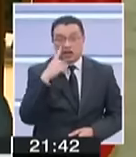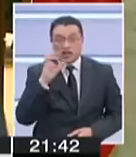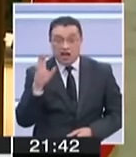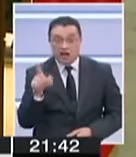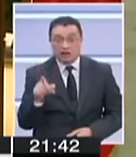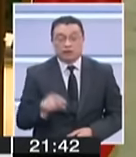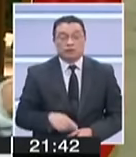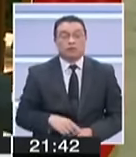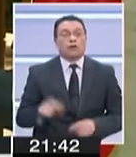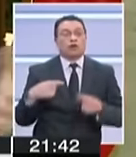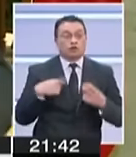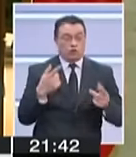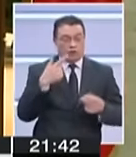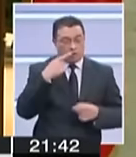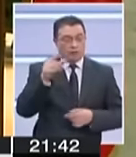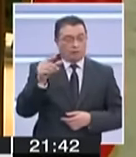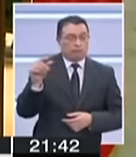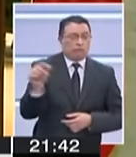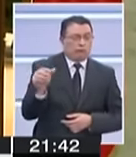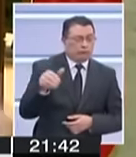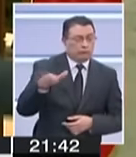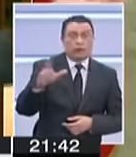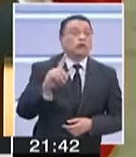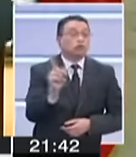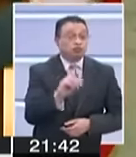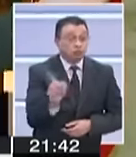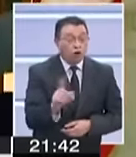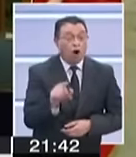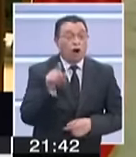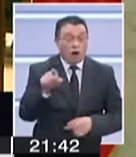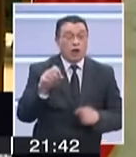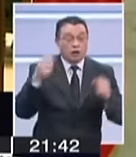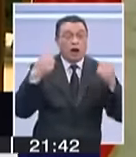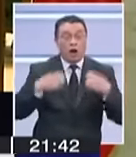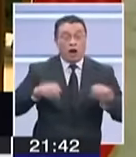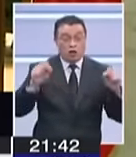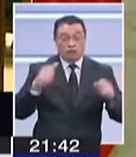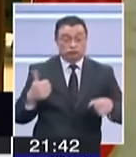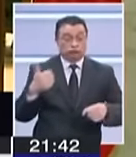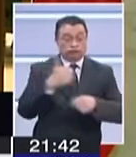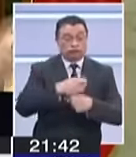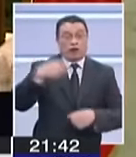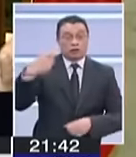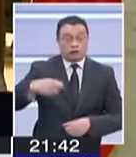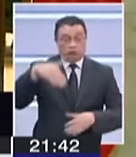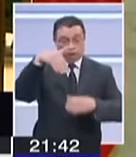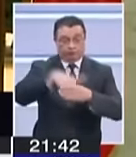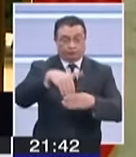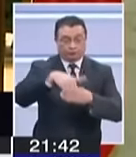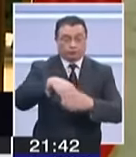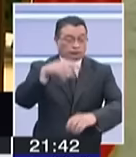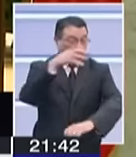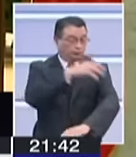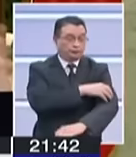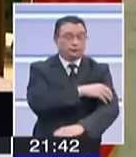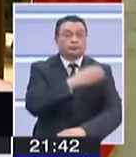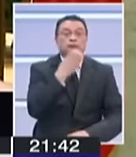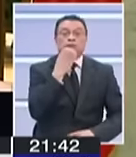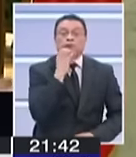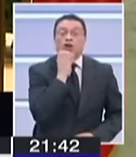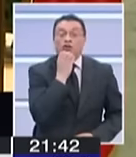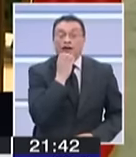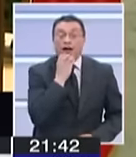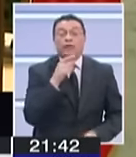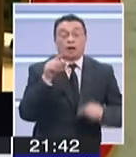Mire, yo no quiero menospreciar al senador Alejandro Guillier. Él se ganó su escaño aquí en el Senado en una elección en la región de Antofagasta,